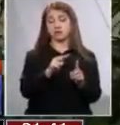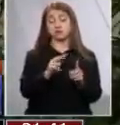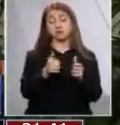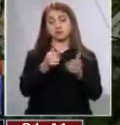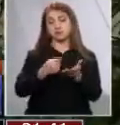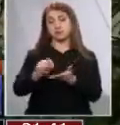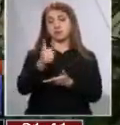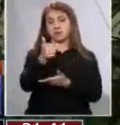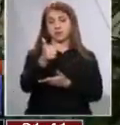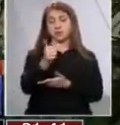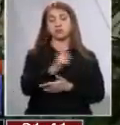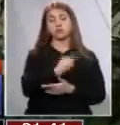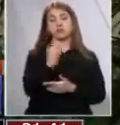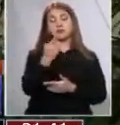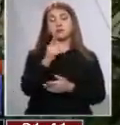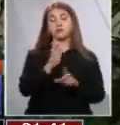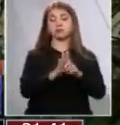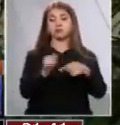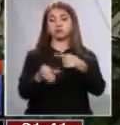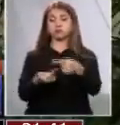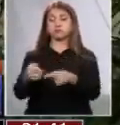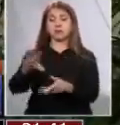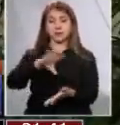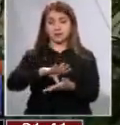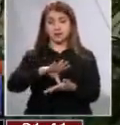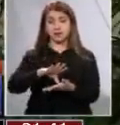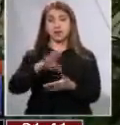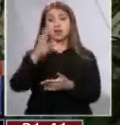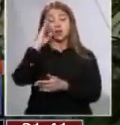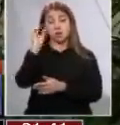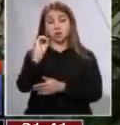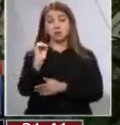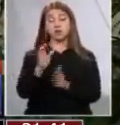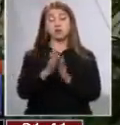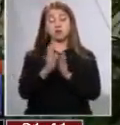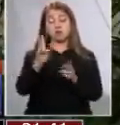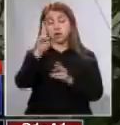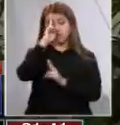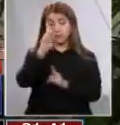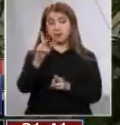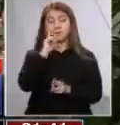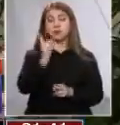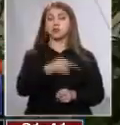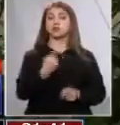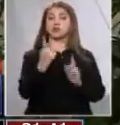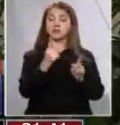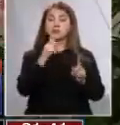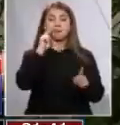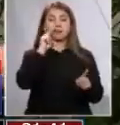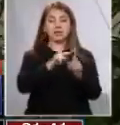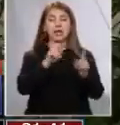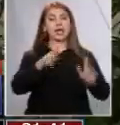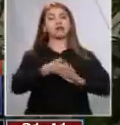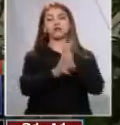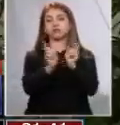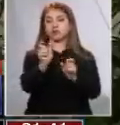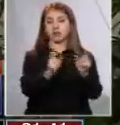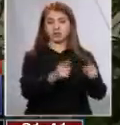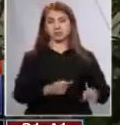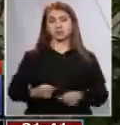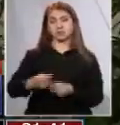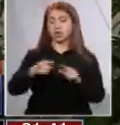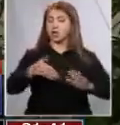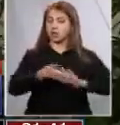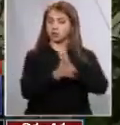válida, pero nosotros tenemos que legislar para el país. Es una opinión muy respetable, pero nosotros tenemos que mirar a toda la sociedad